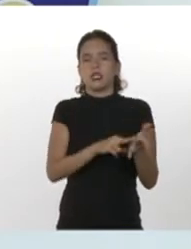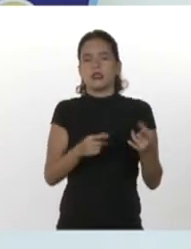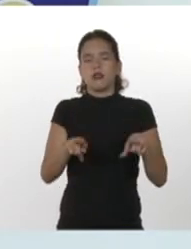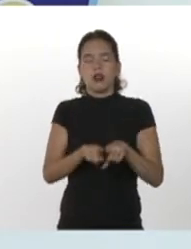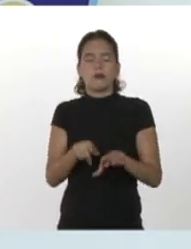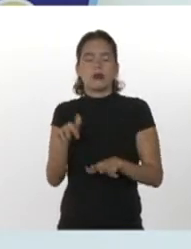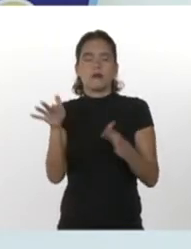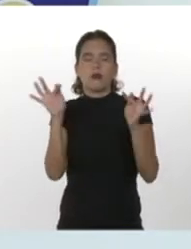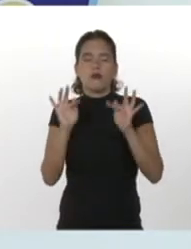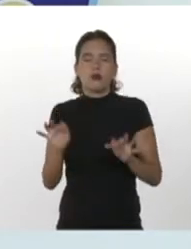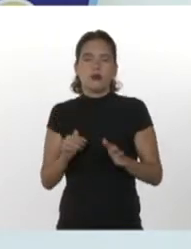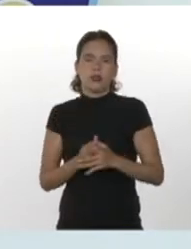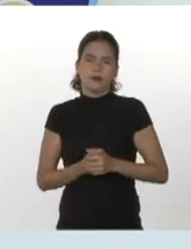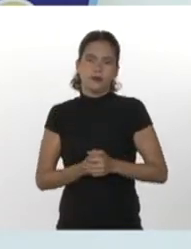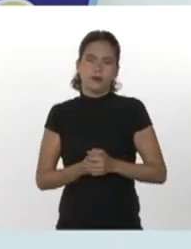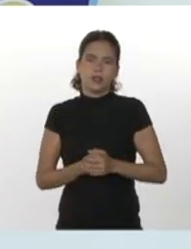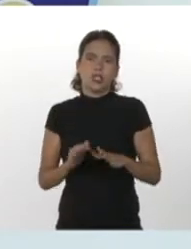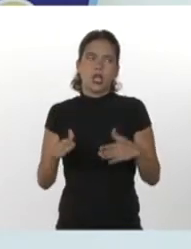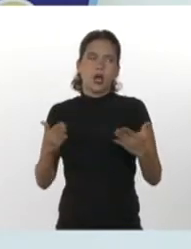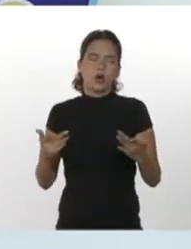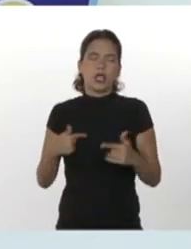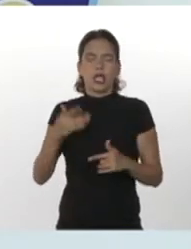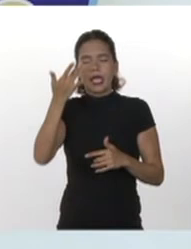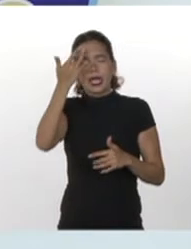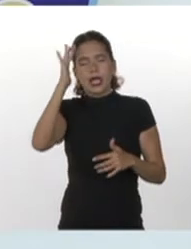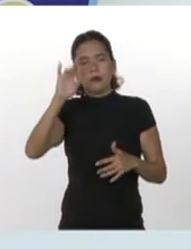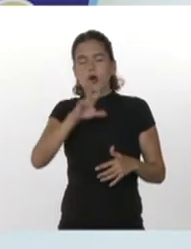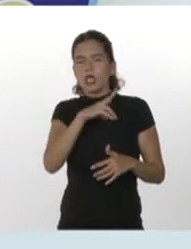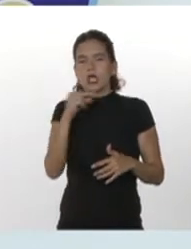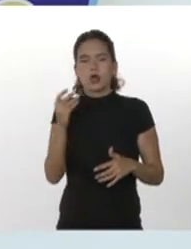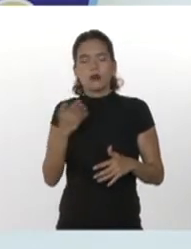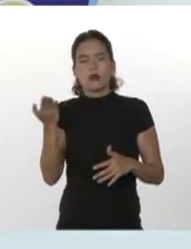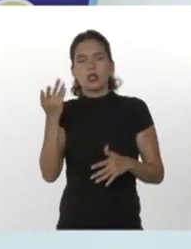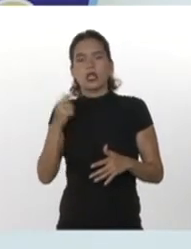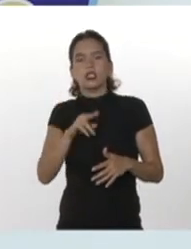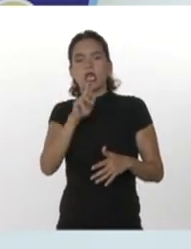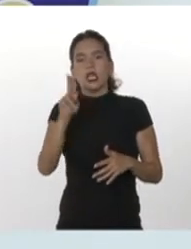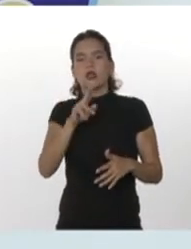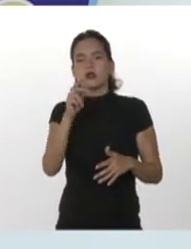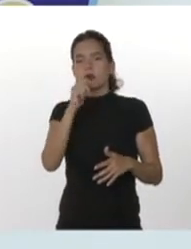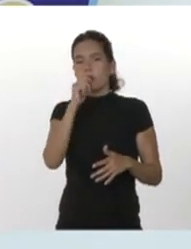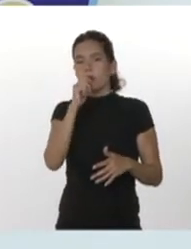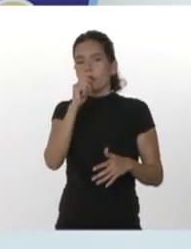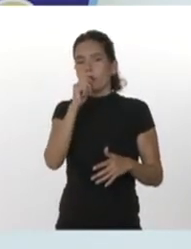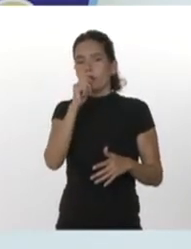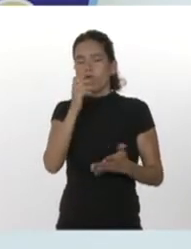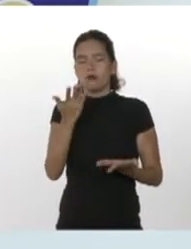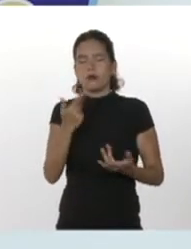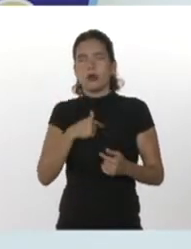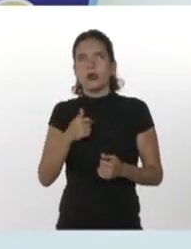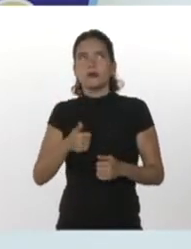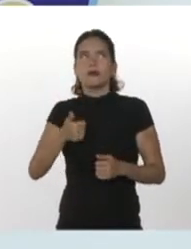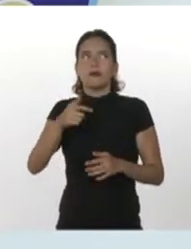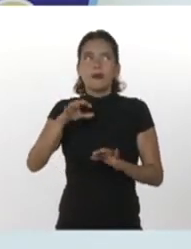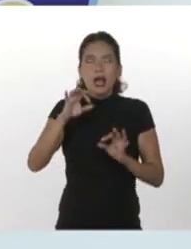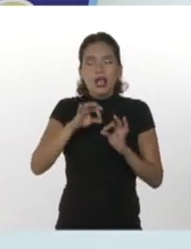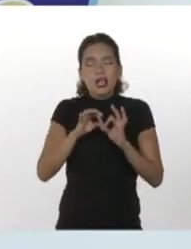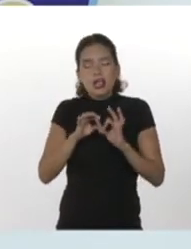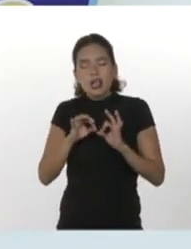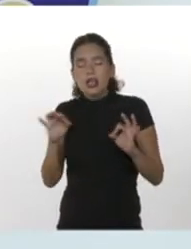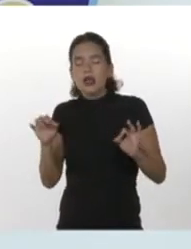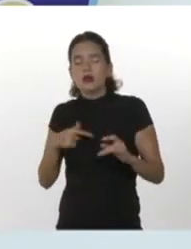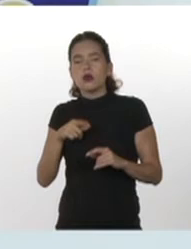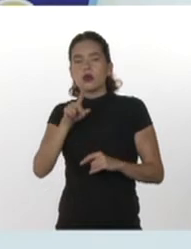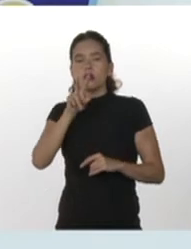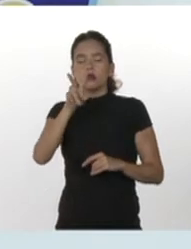forma. Aunque no nos parezca importante, el uso de los chupones y de los biberones va mucho más allá de los 2 años